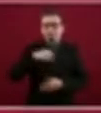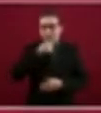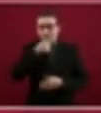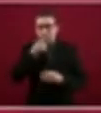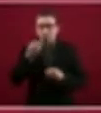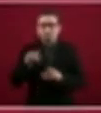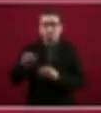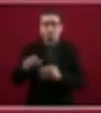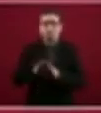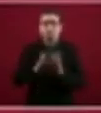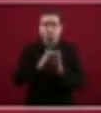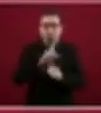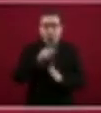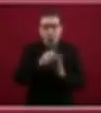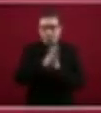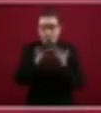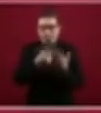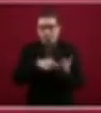vamos a recomendar unos libros.